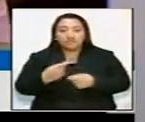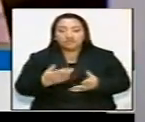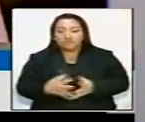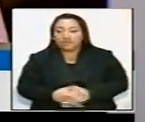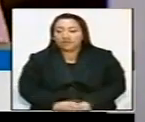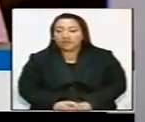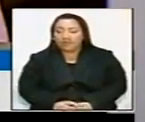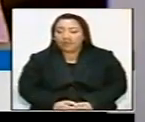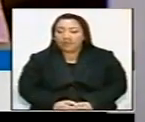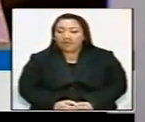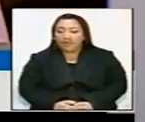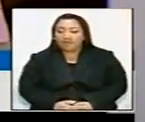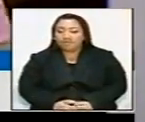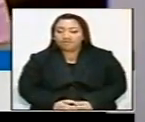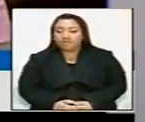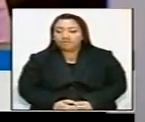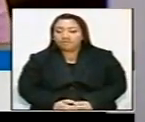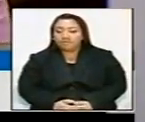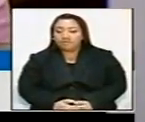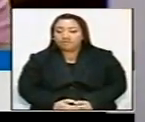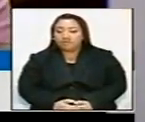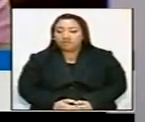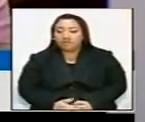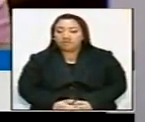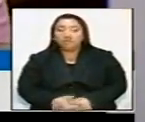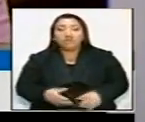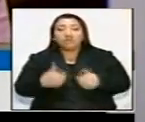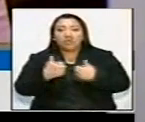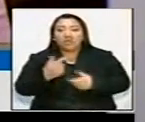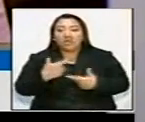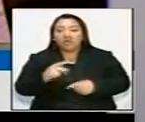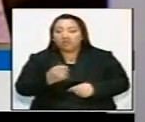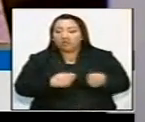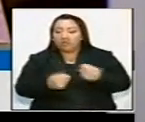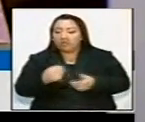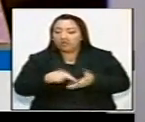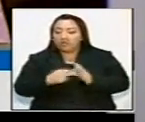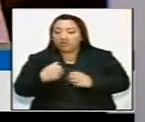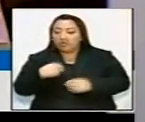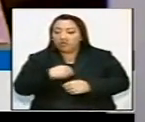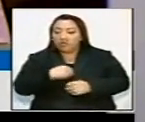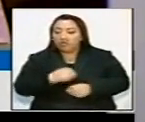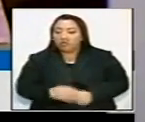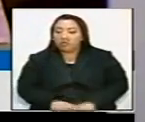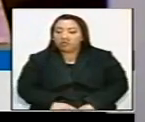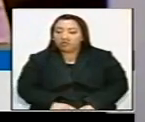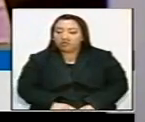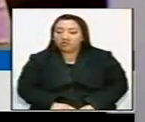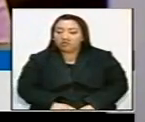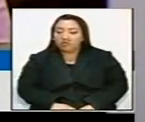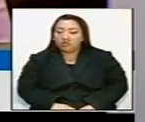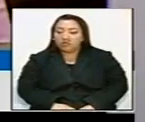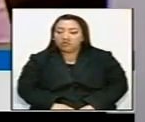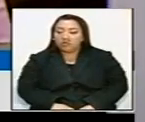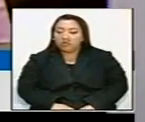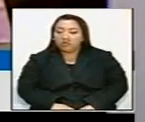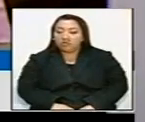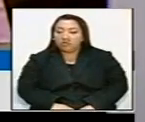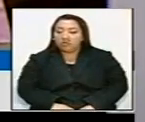exportadoras, vivimos del libre comercio y también hemos llevado a